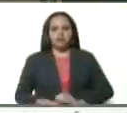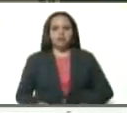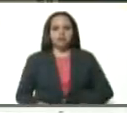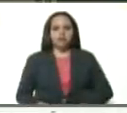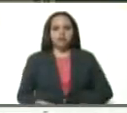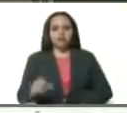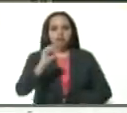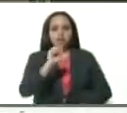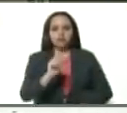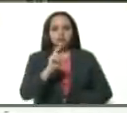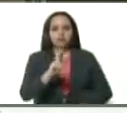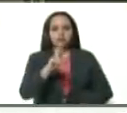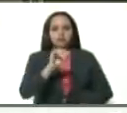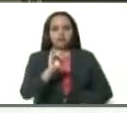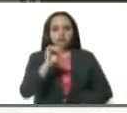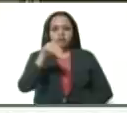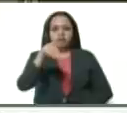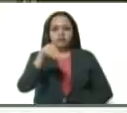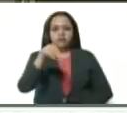Surinam,